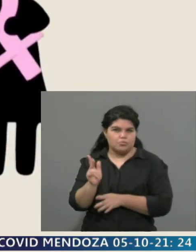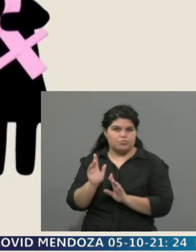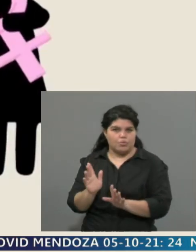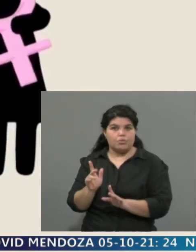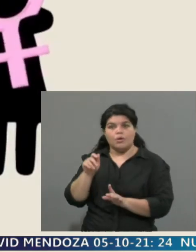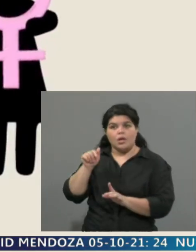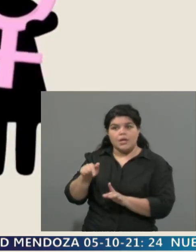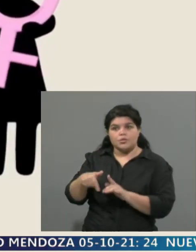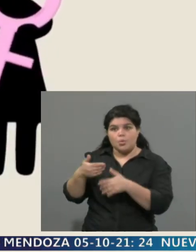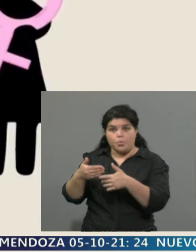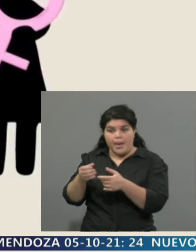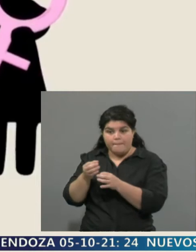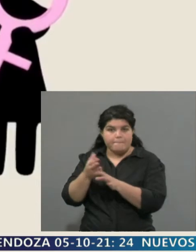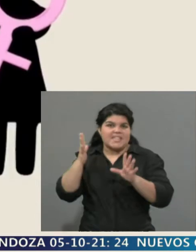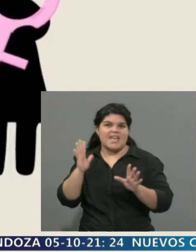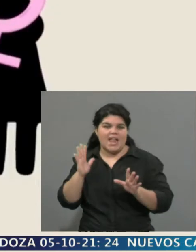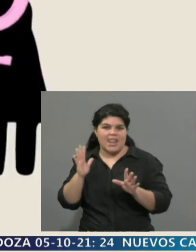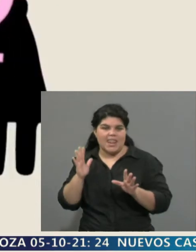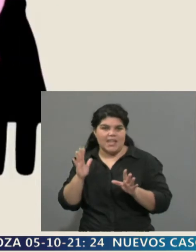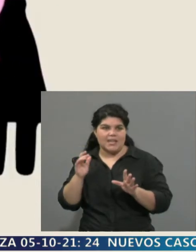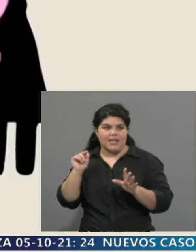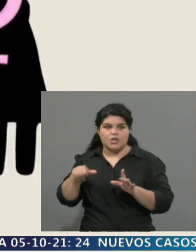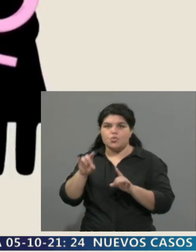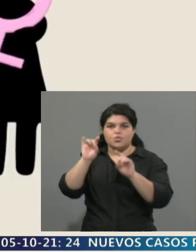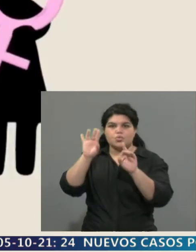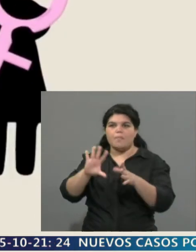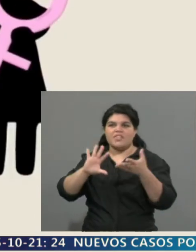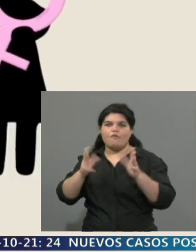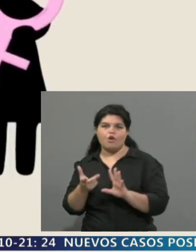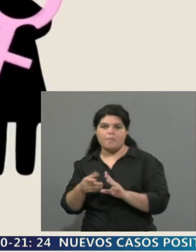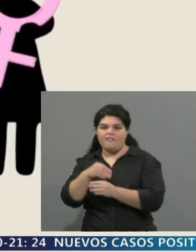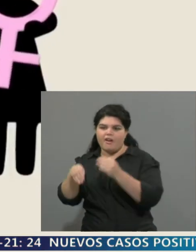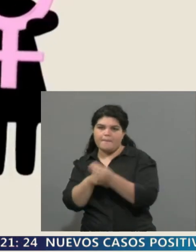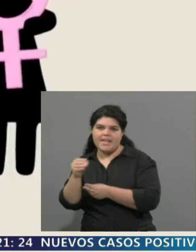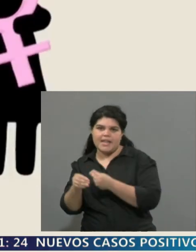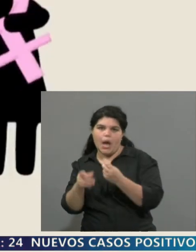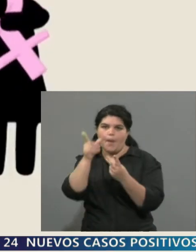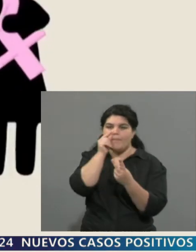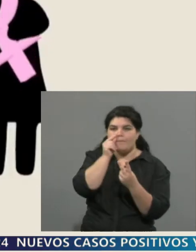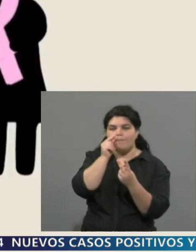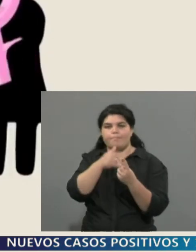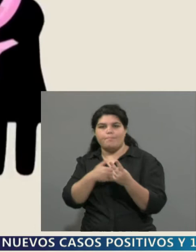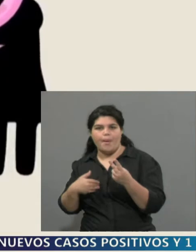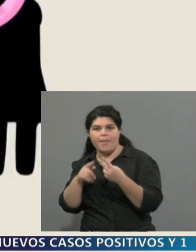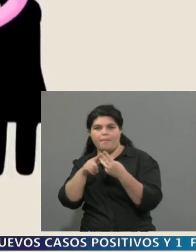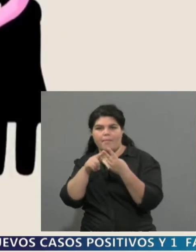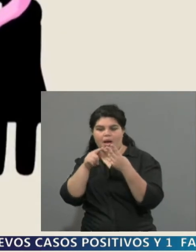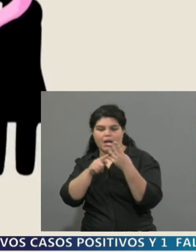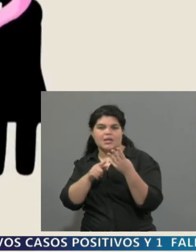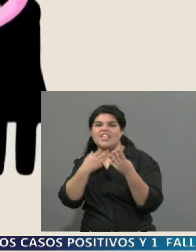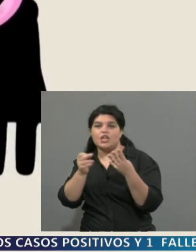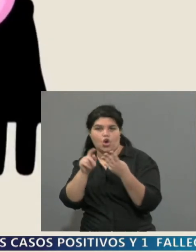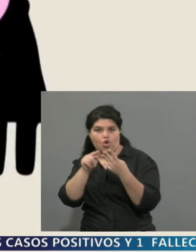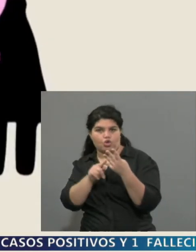particular que es la conformación de un solo modelo de familia, de un solo tipo de familia, que es la familia heterosexual y monogámica, que